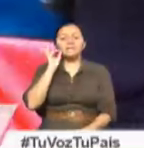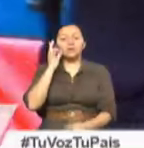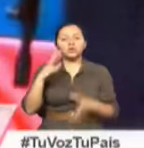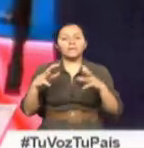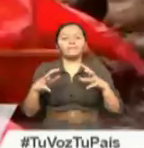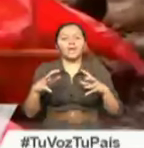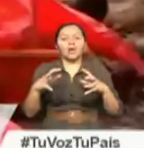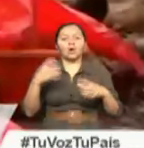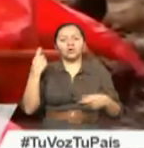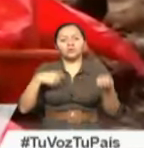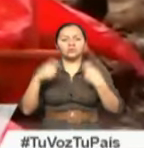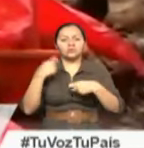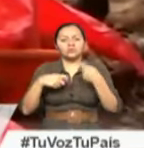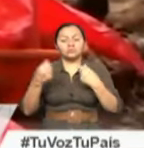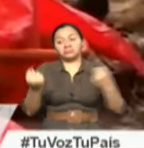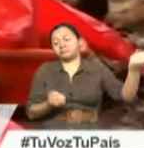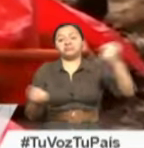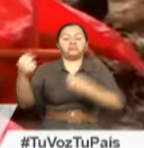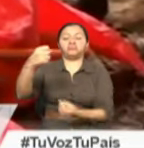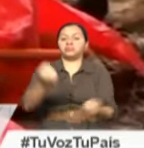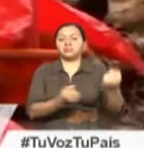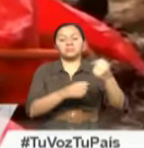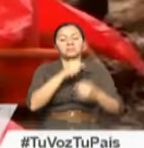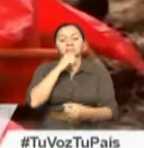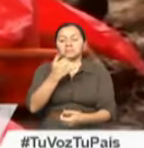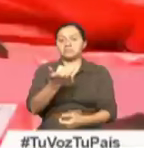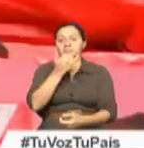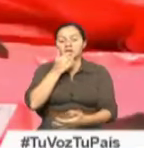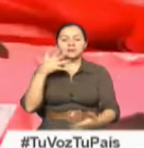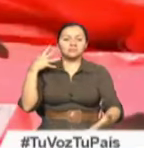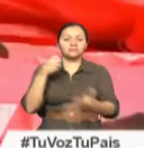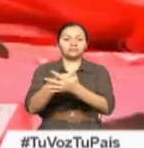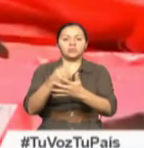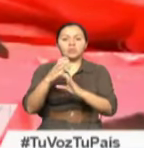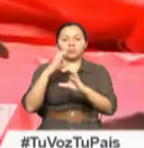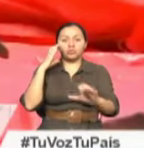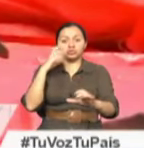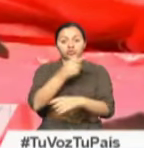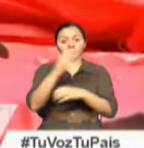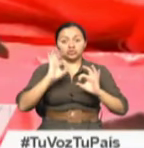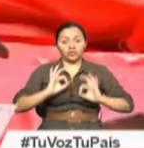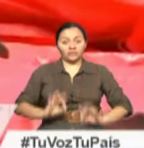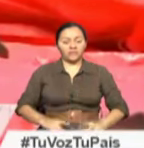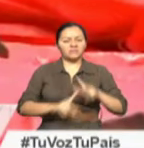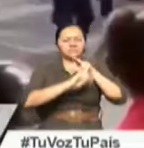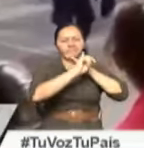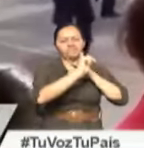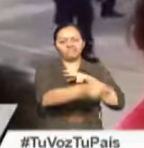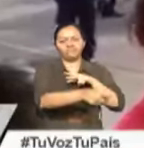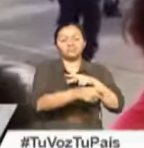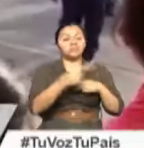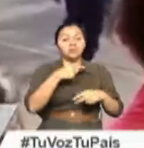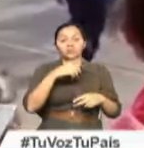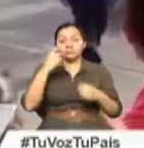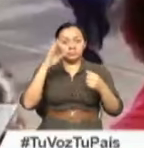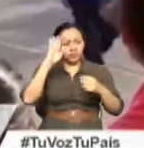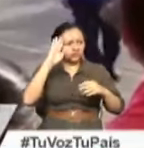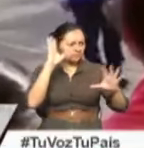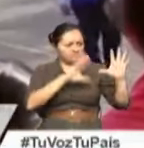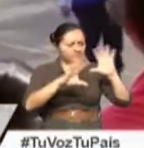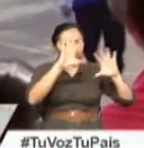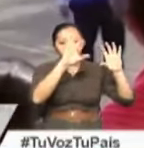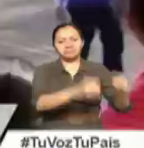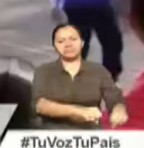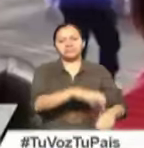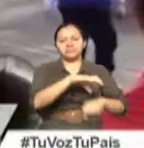control del vehículo y tras chocar con el autobús, huyó del lugar. Poco después, la policía consiguió localizarlo y detenerlo. Los heridos, entre ellos